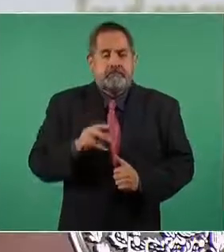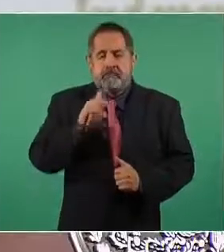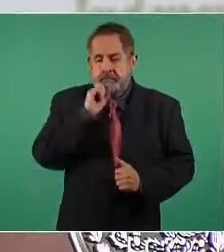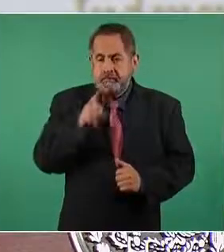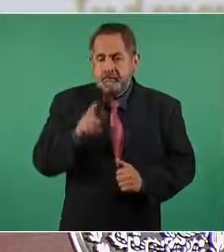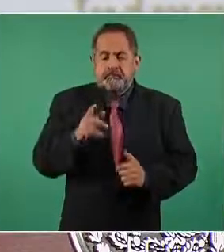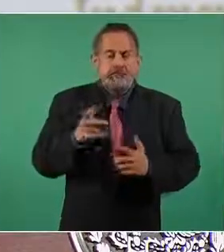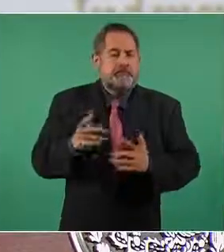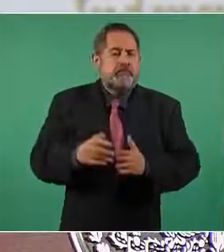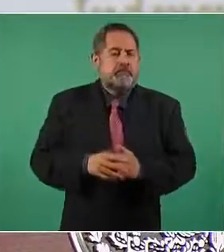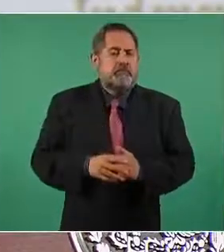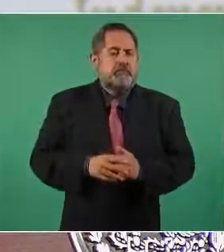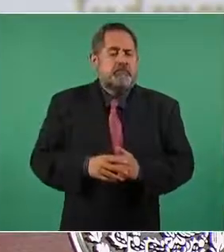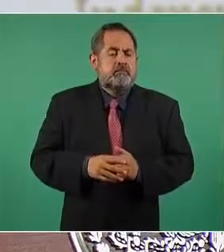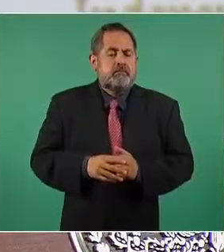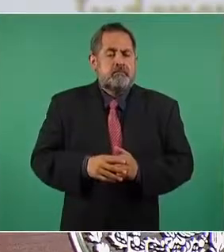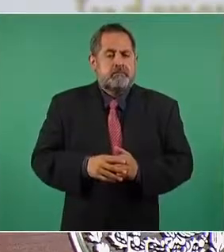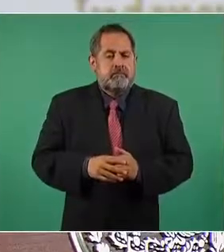procurar hacerlo